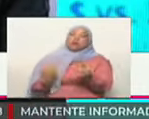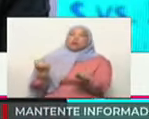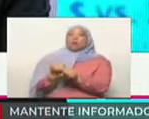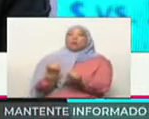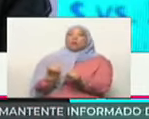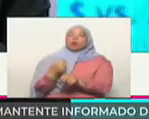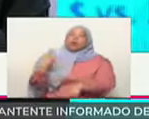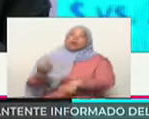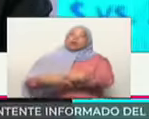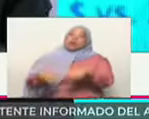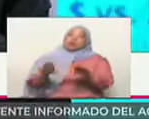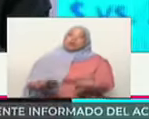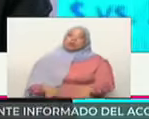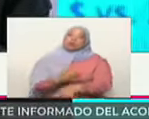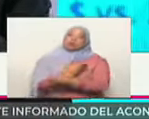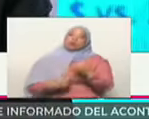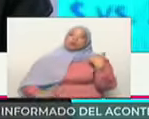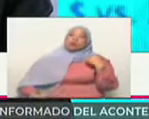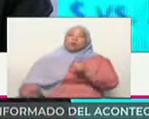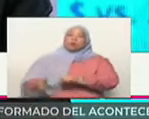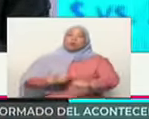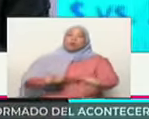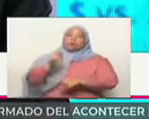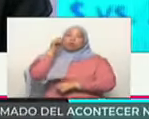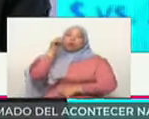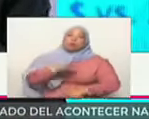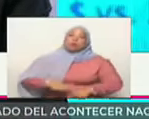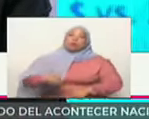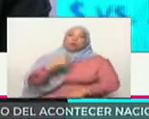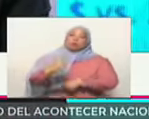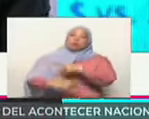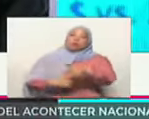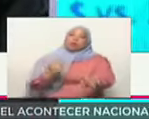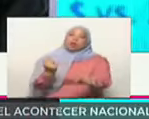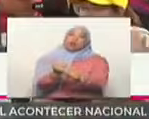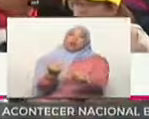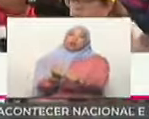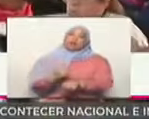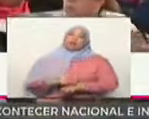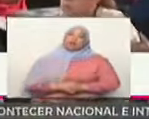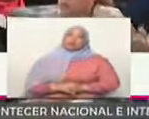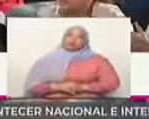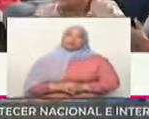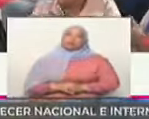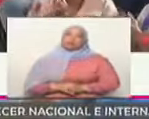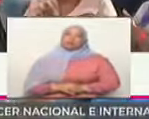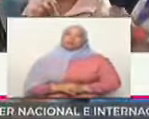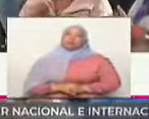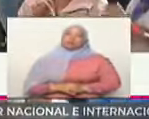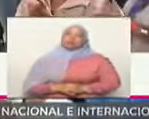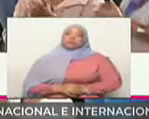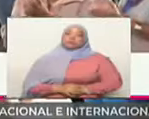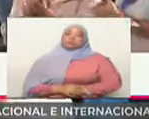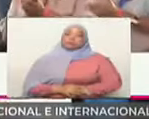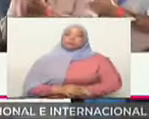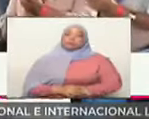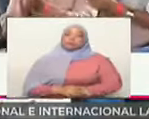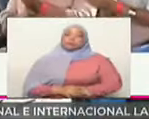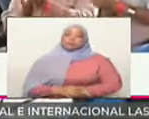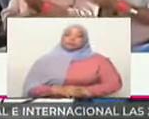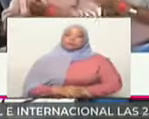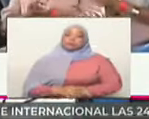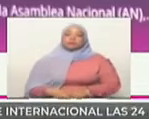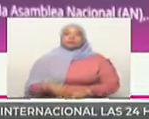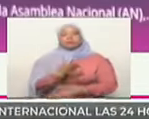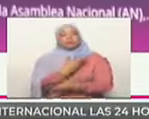la derrota del poderoso movimiento popular y progresista de Chile. He dicho. Bien, presidente,